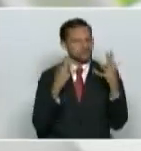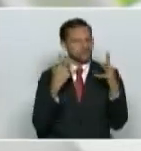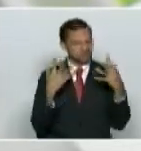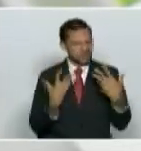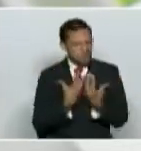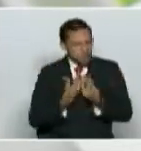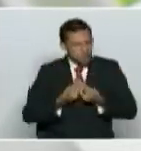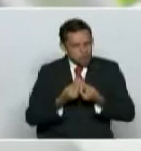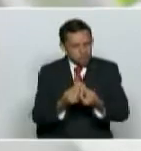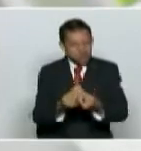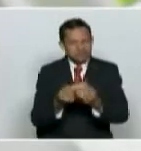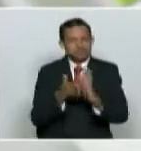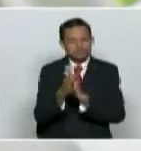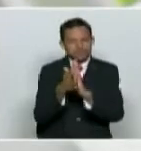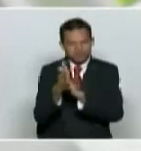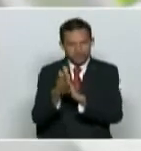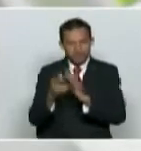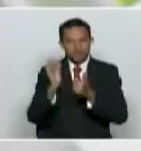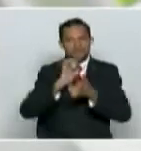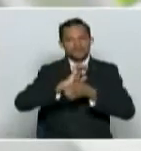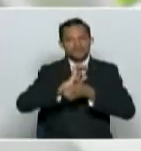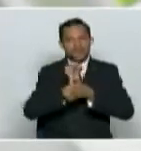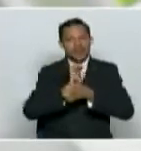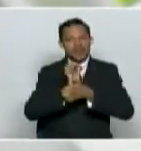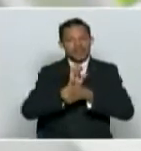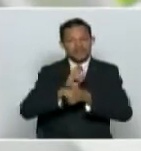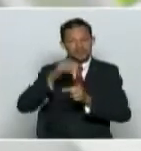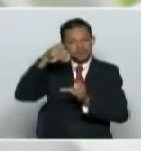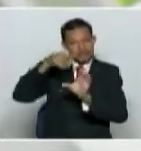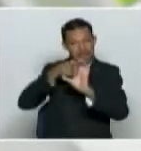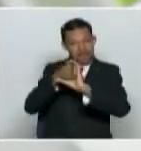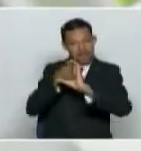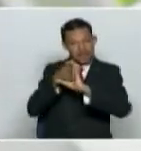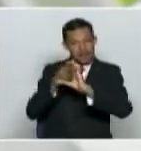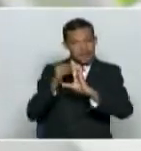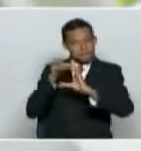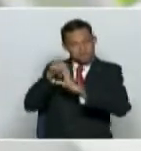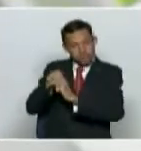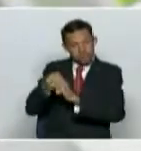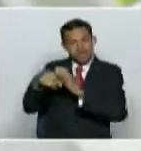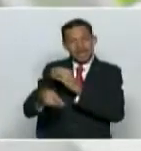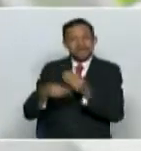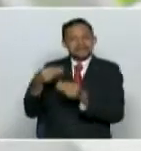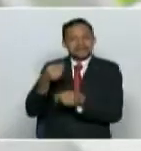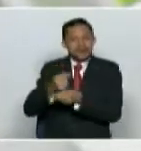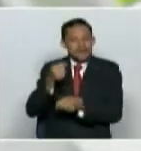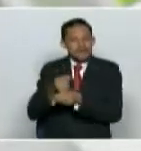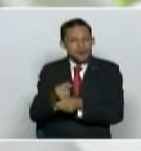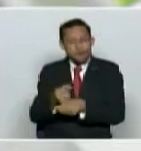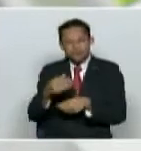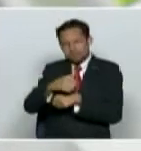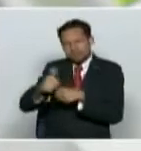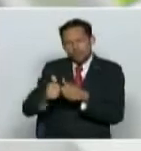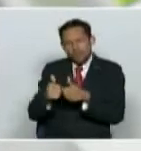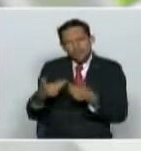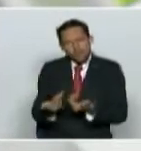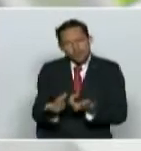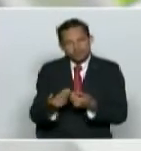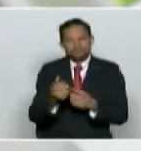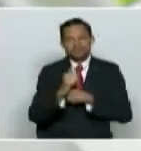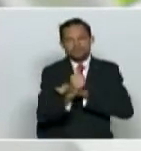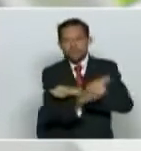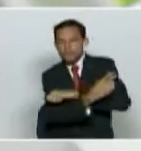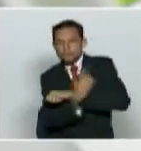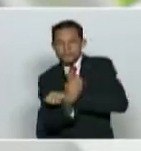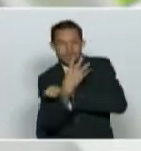lo que tenga que ver con nuestros televidentes y que por lo general ellos no pueden saber cómo se hace, qué hay detrás. Bueno, Andrea, usted